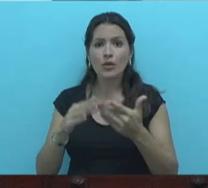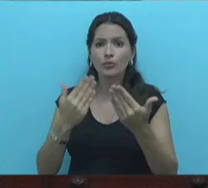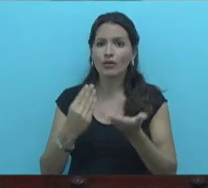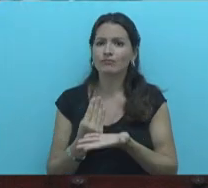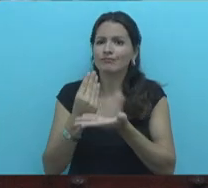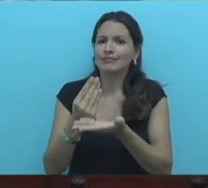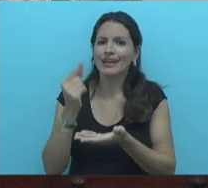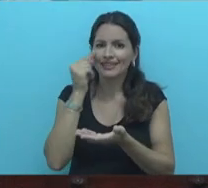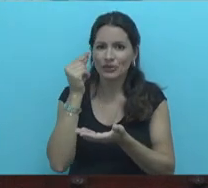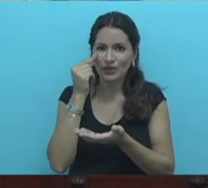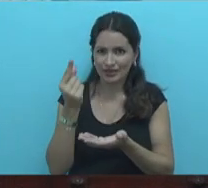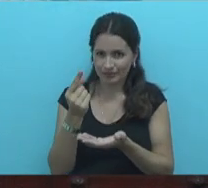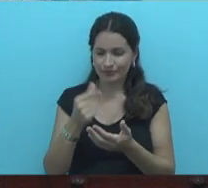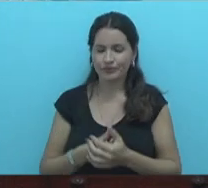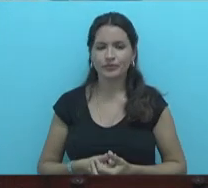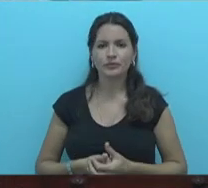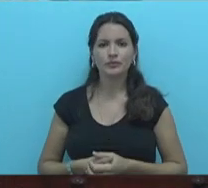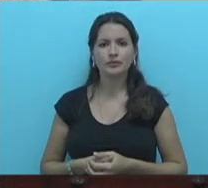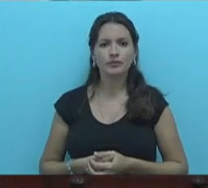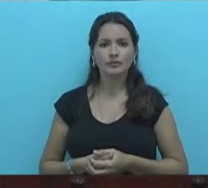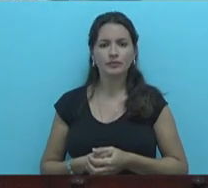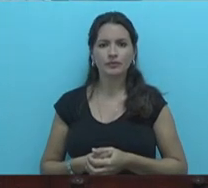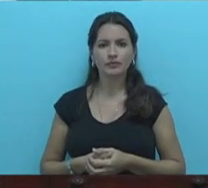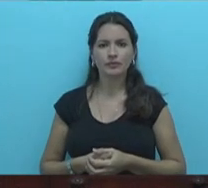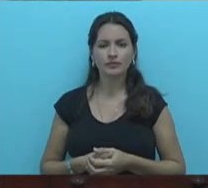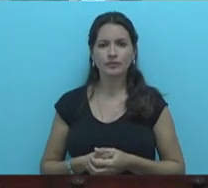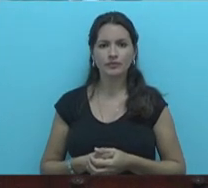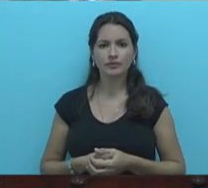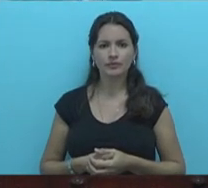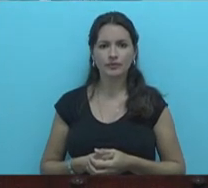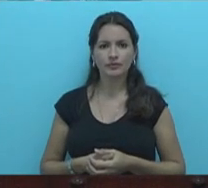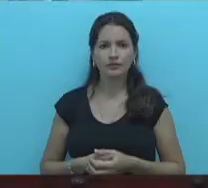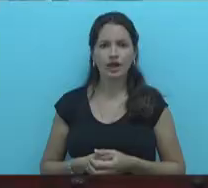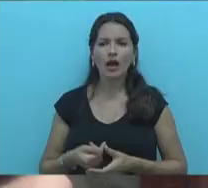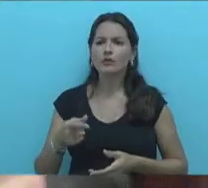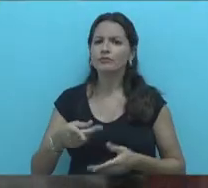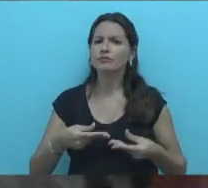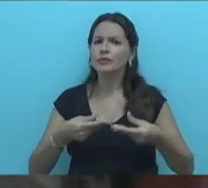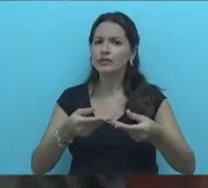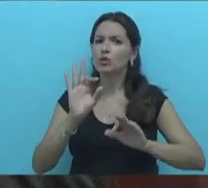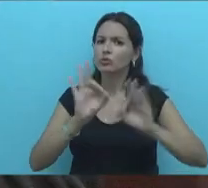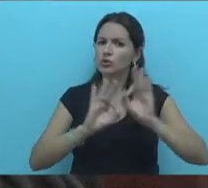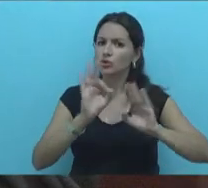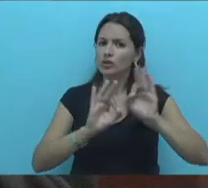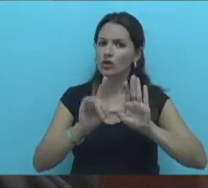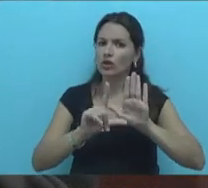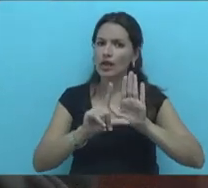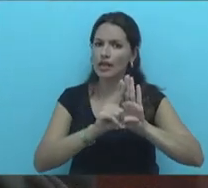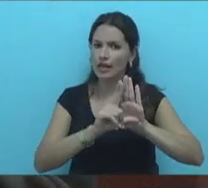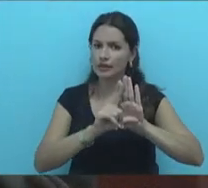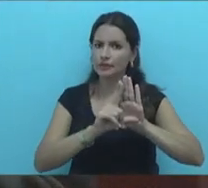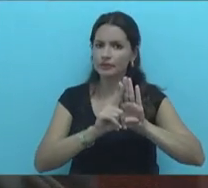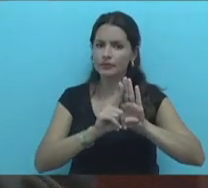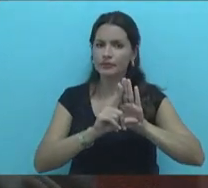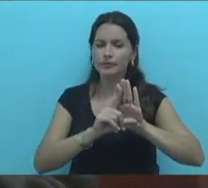Señor presidente, para dar ingreso a un proyecto de ley, en realidad lo hemos presentado anteriormente, ahora hemos sintetizado este proyecto de ley para que vaya a